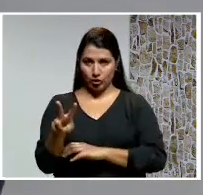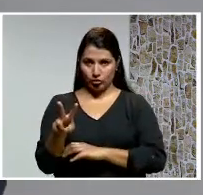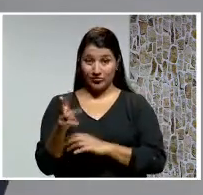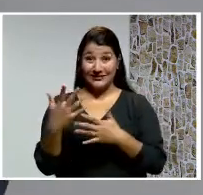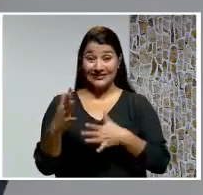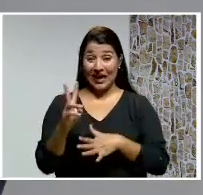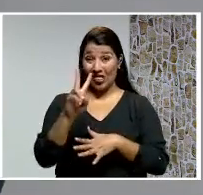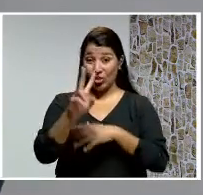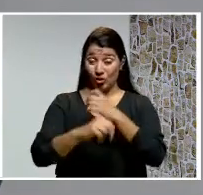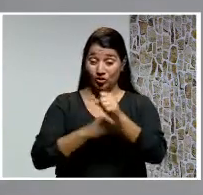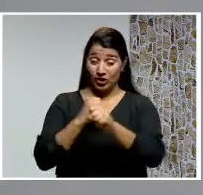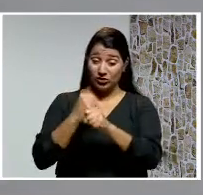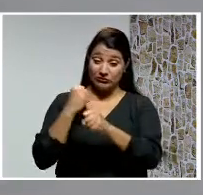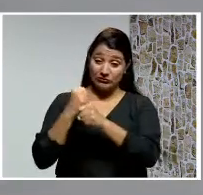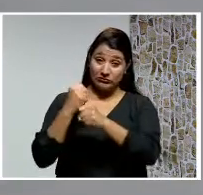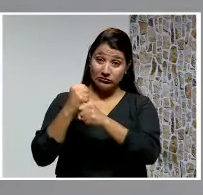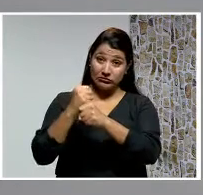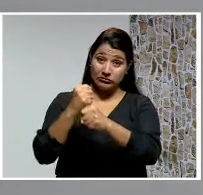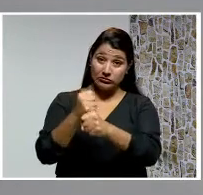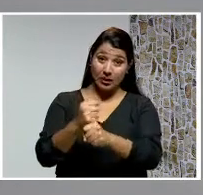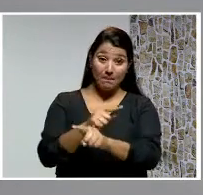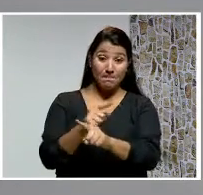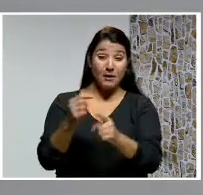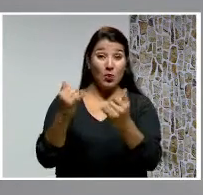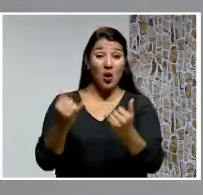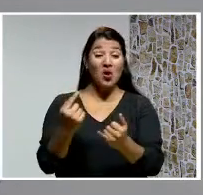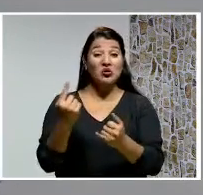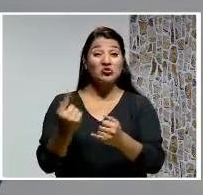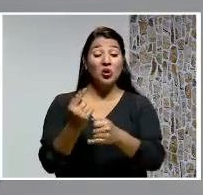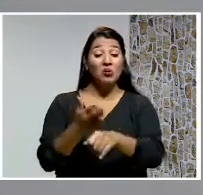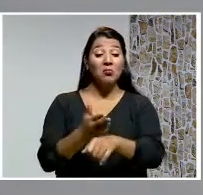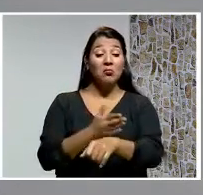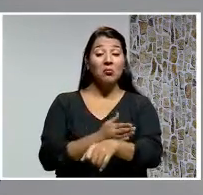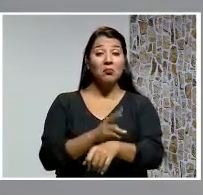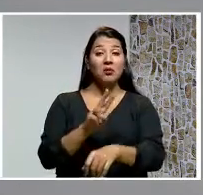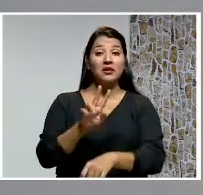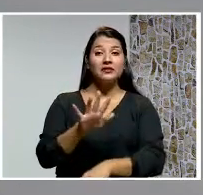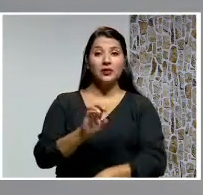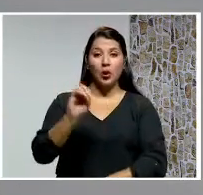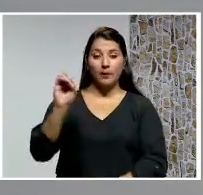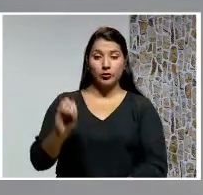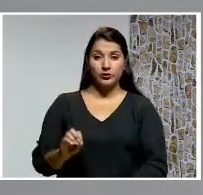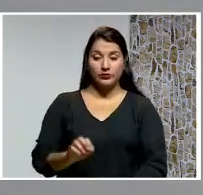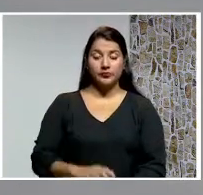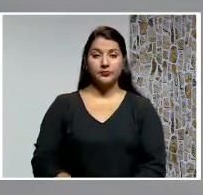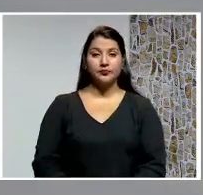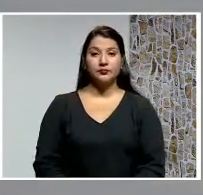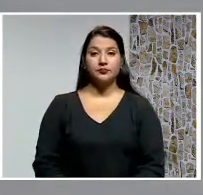de trabajo, la obra solo tiene un 25% de avance.